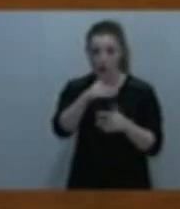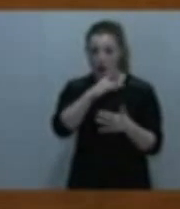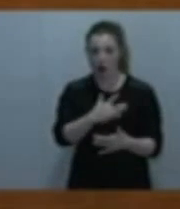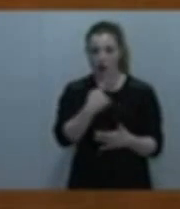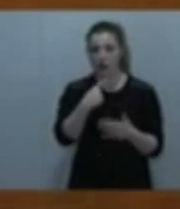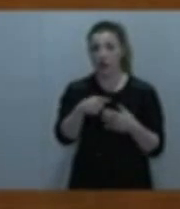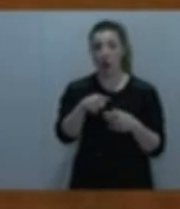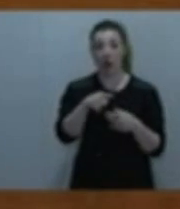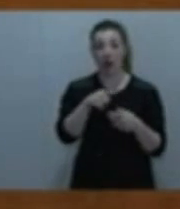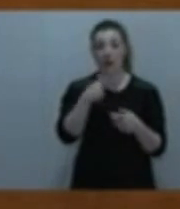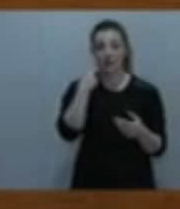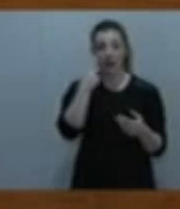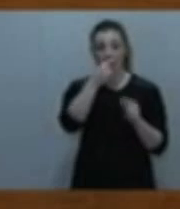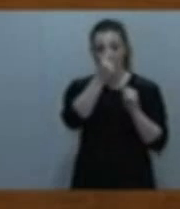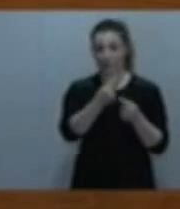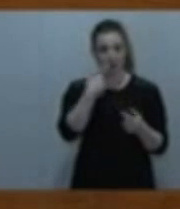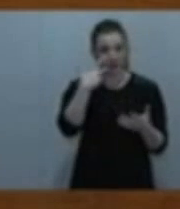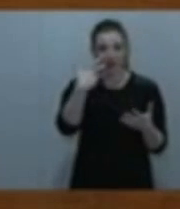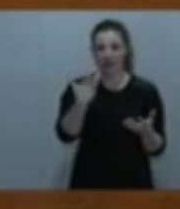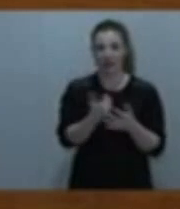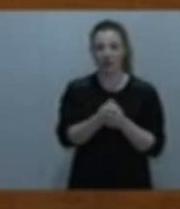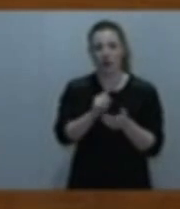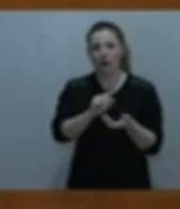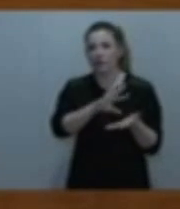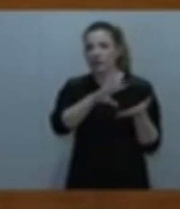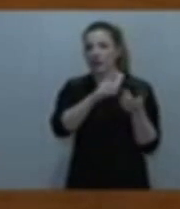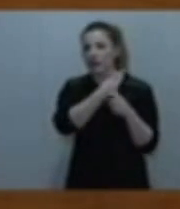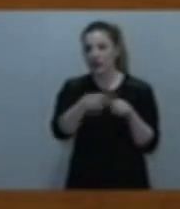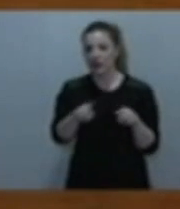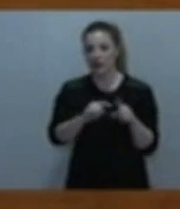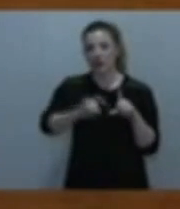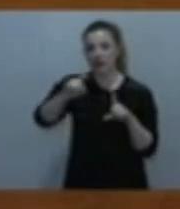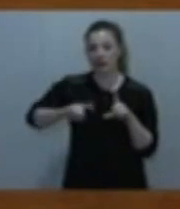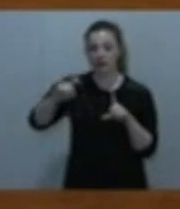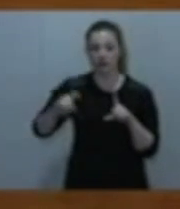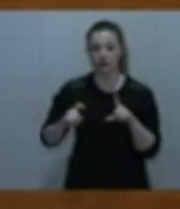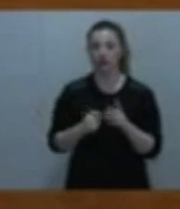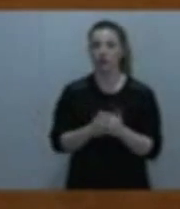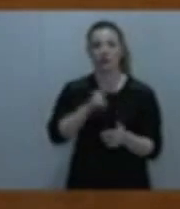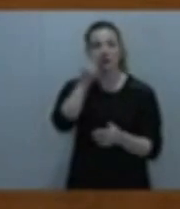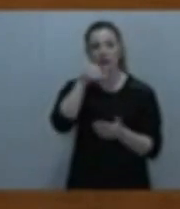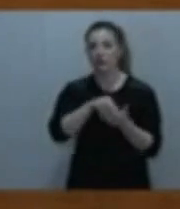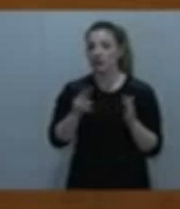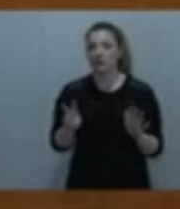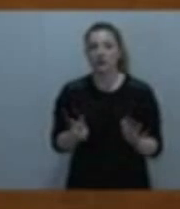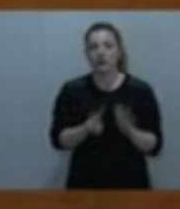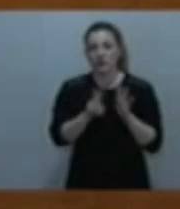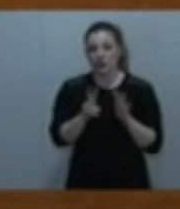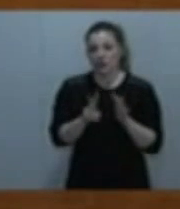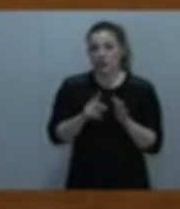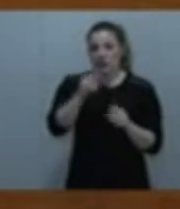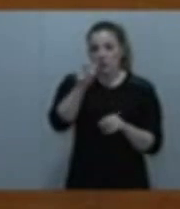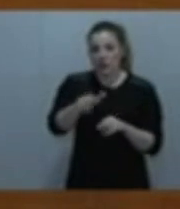artes escénicas a un mundo tan diferente como puede ser el de la estadística. En 2007, un matemático y